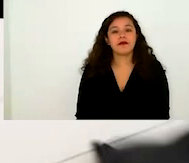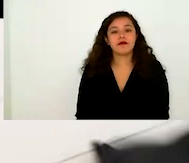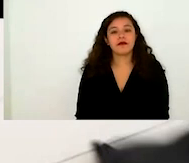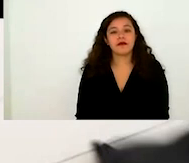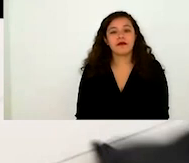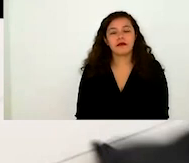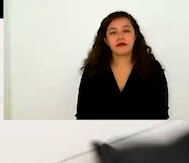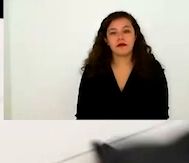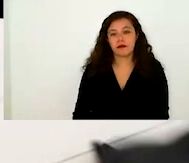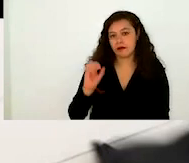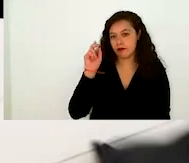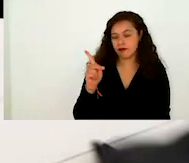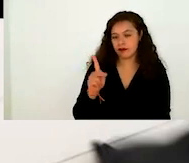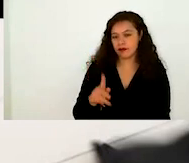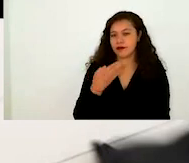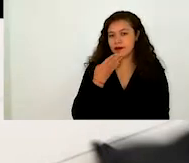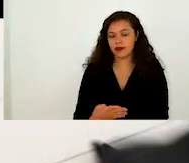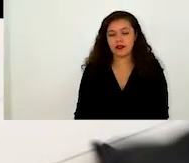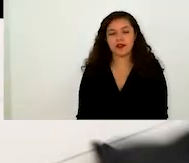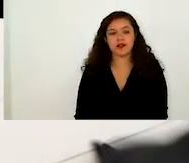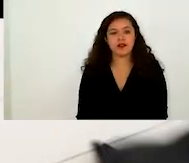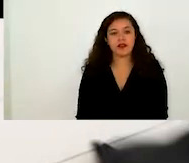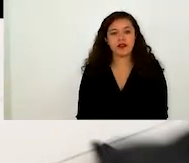valen muy bien